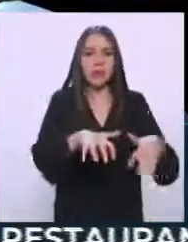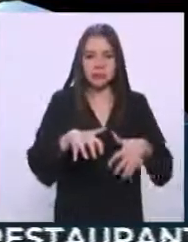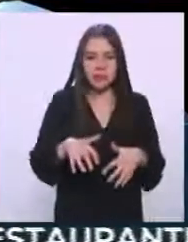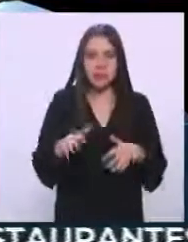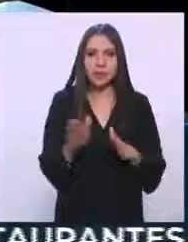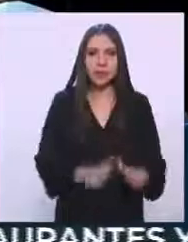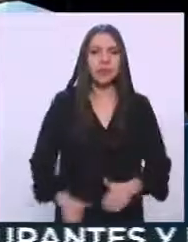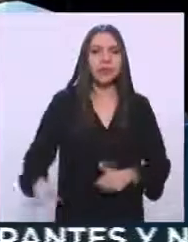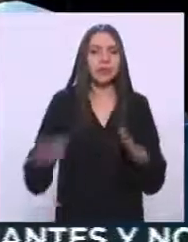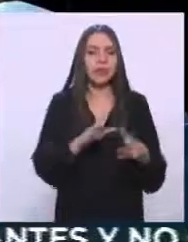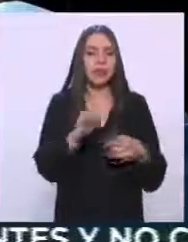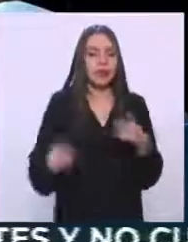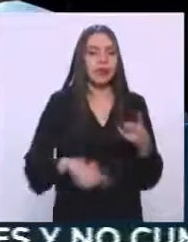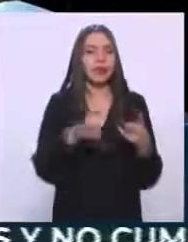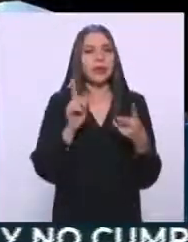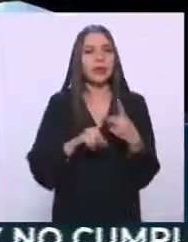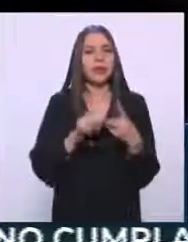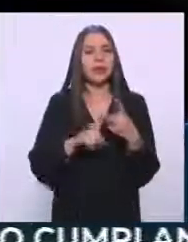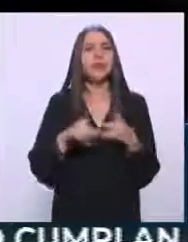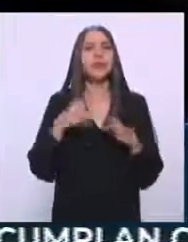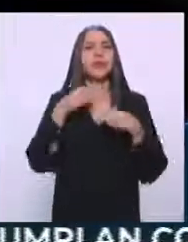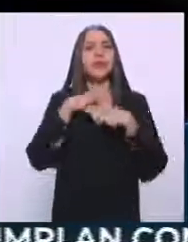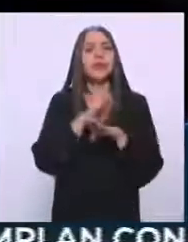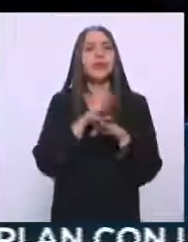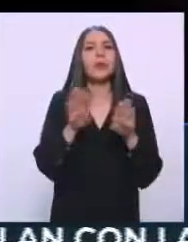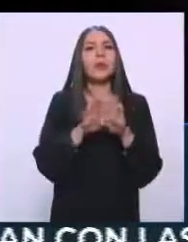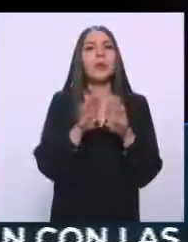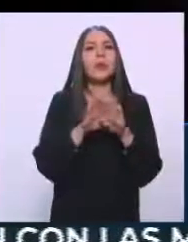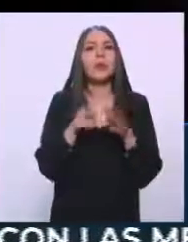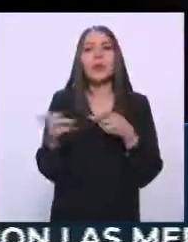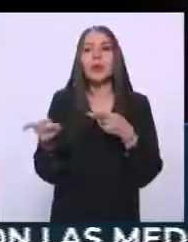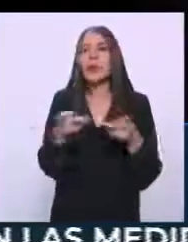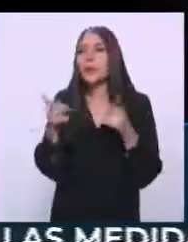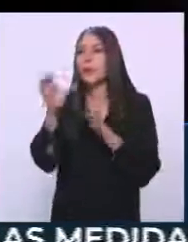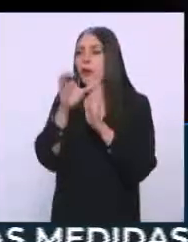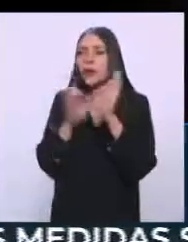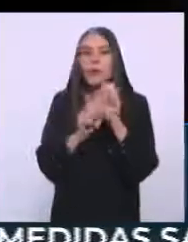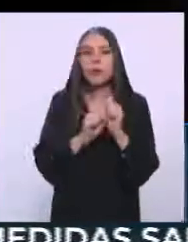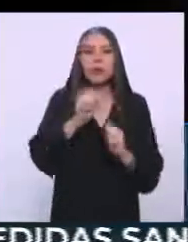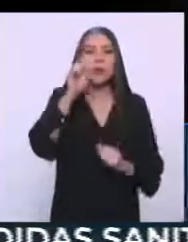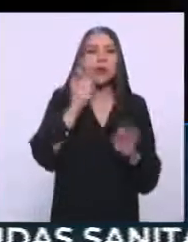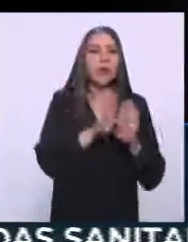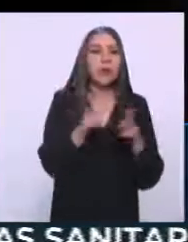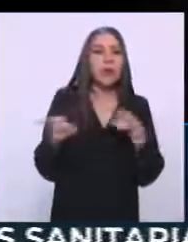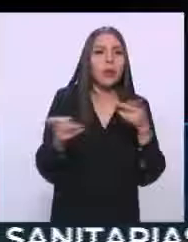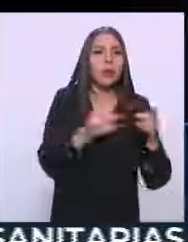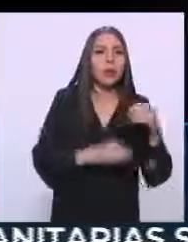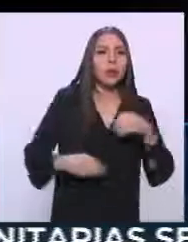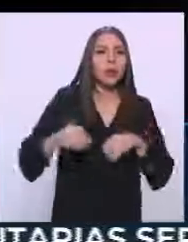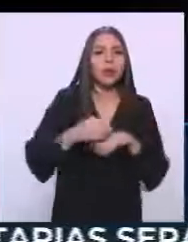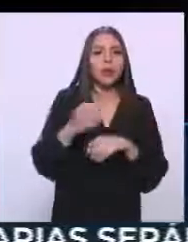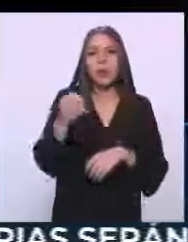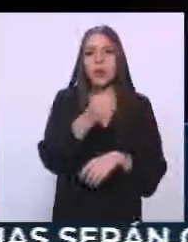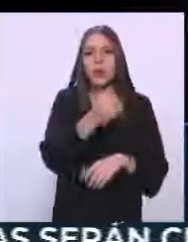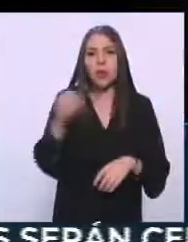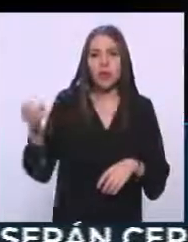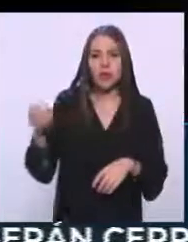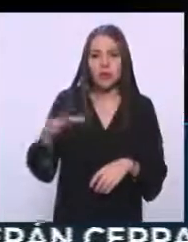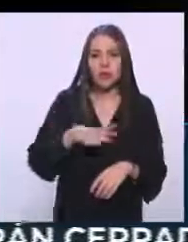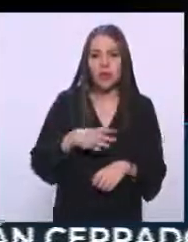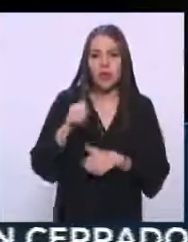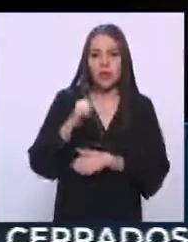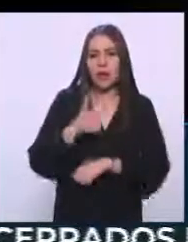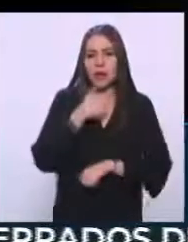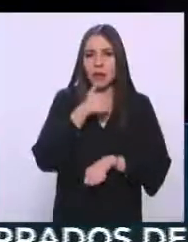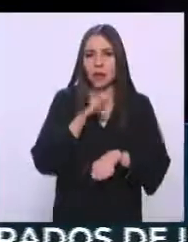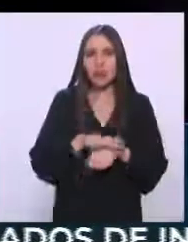segunda dimensión tiene que ver más bien con la dinámica constitucional de administración del orden, ¿sí? La constitución de